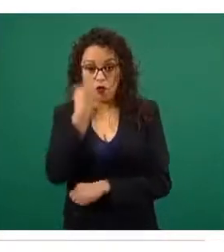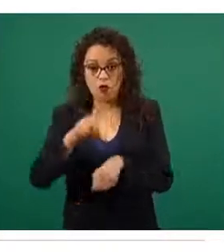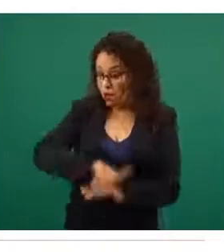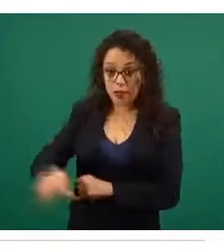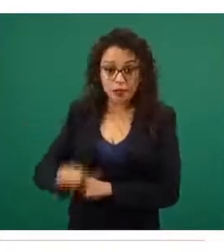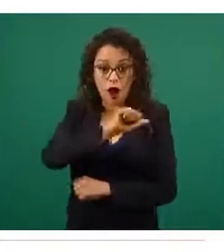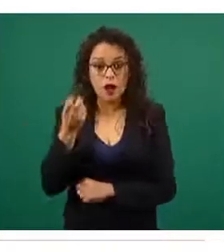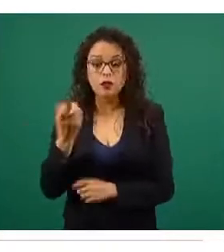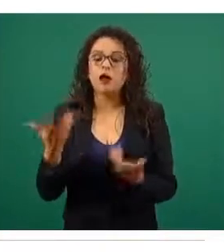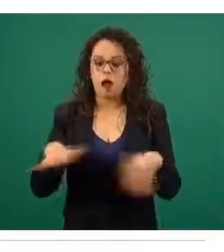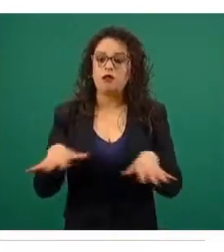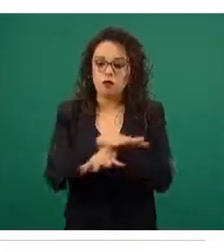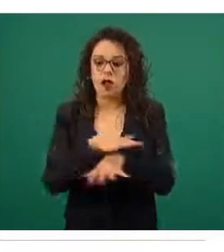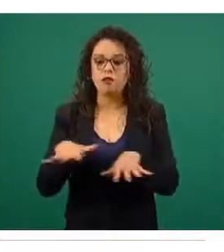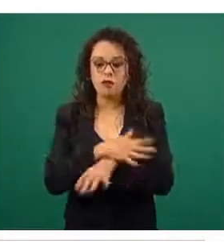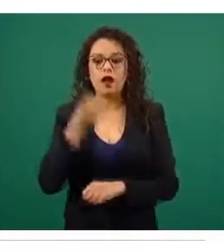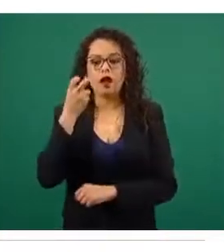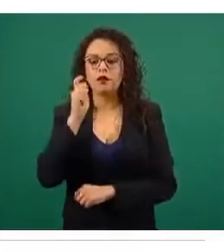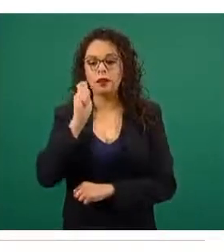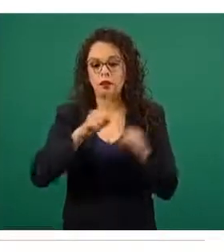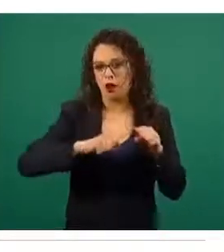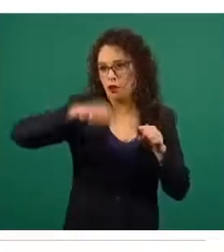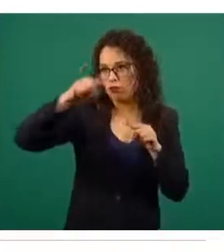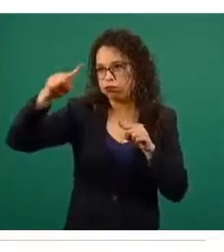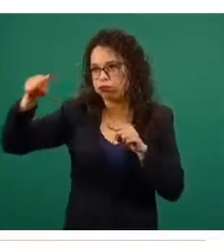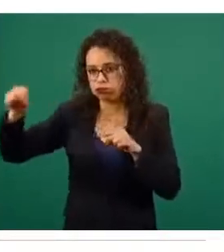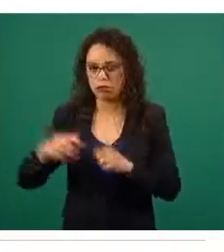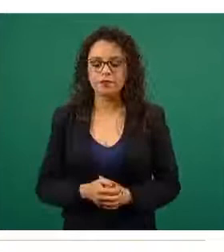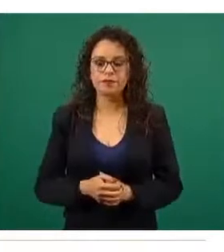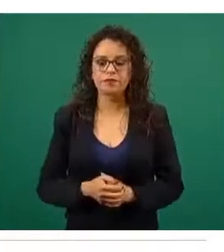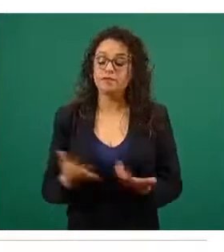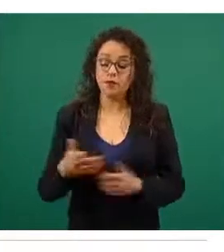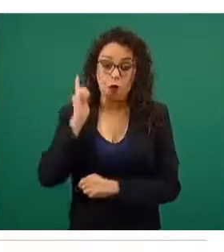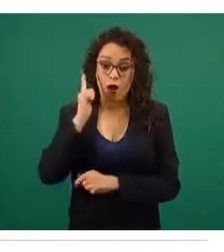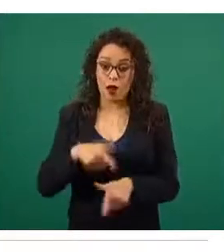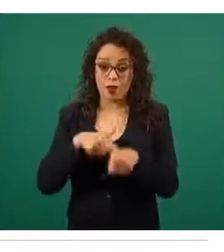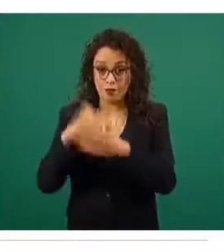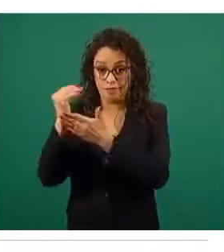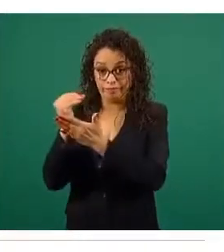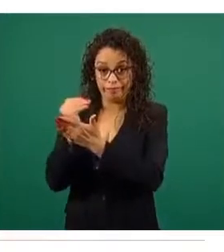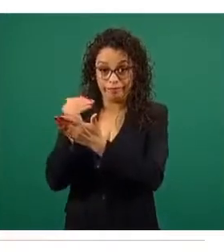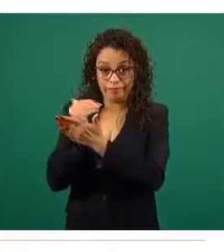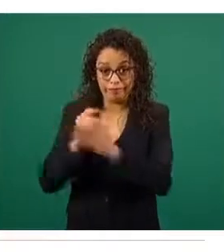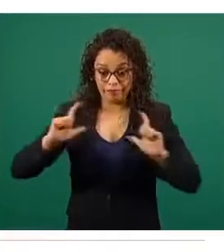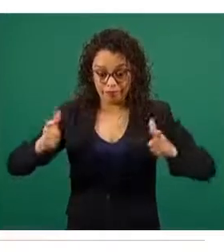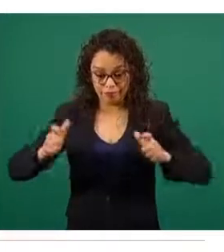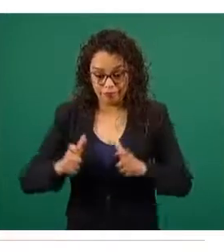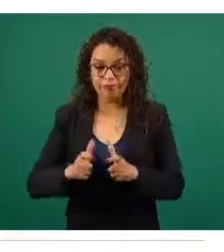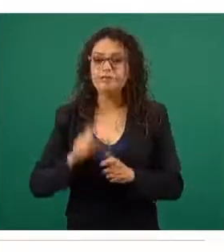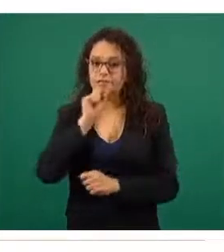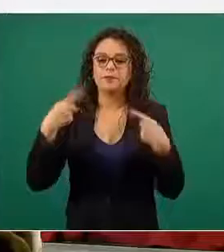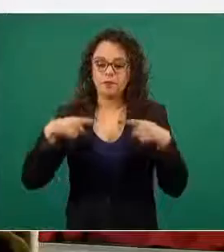los casos cambia la curva de defunciones en la misma dirección. Entonces esperemos que si persiste el descenso de casos empezará a ocurrir el descenso de defunciones. La siguiente es